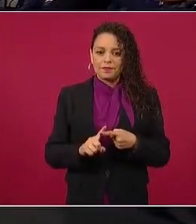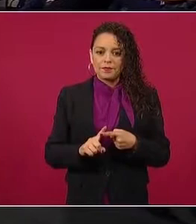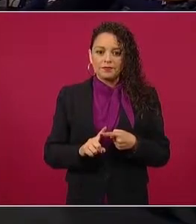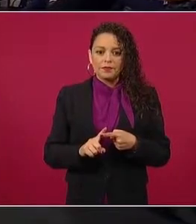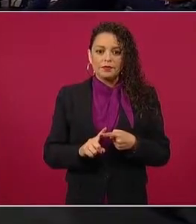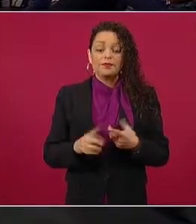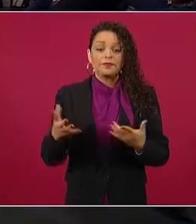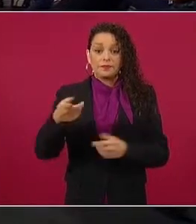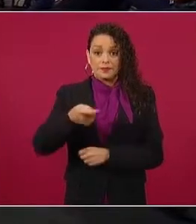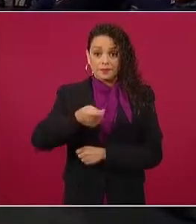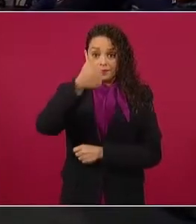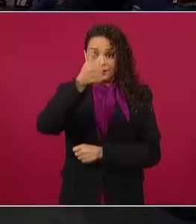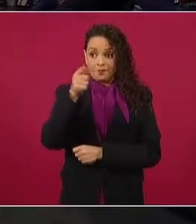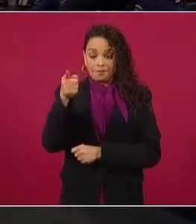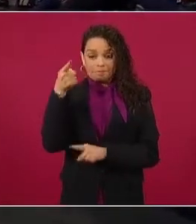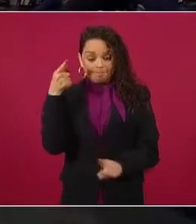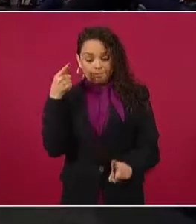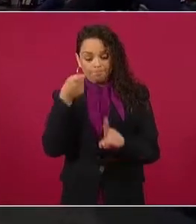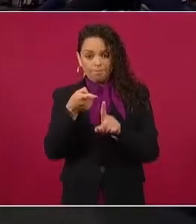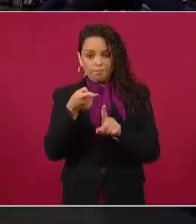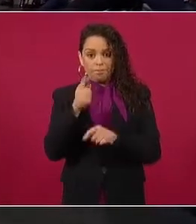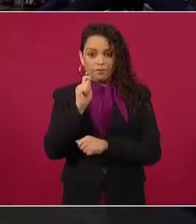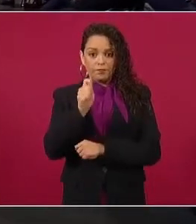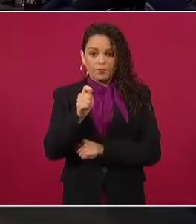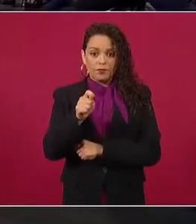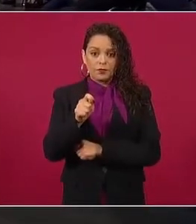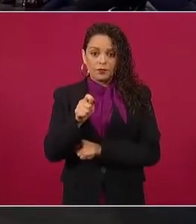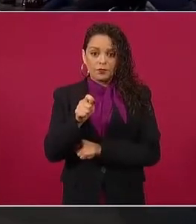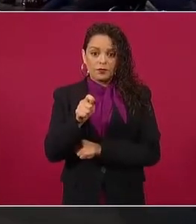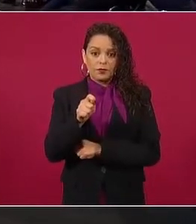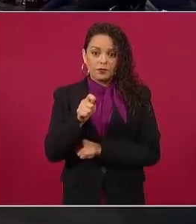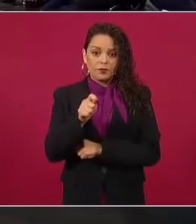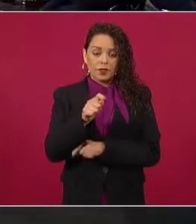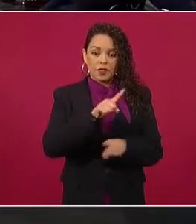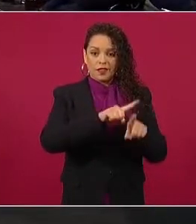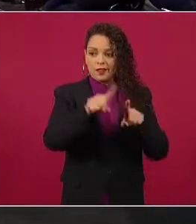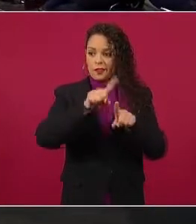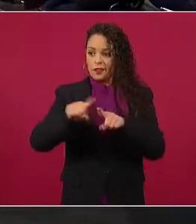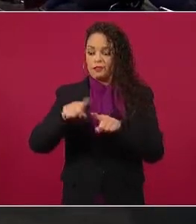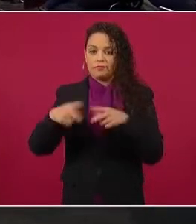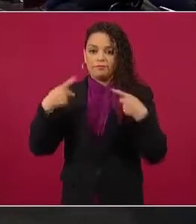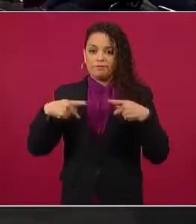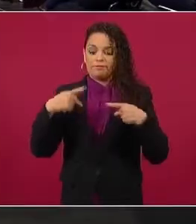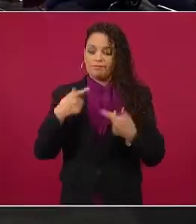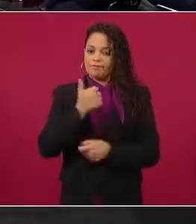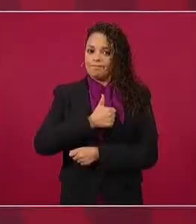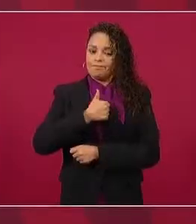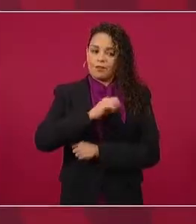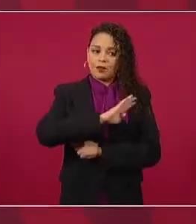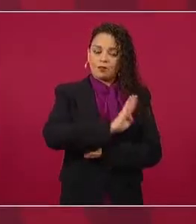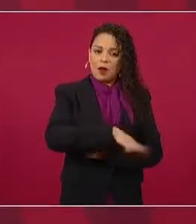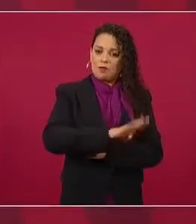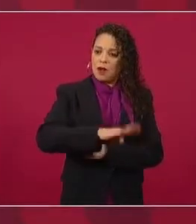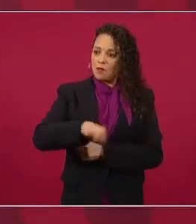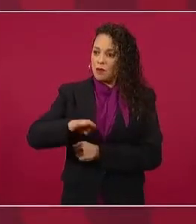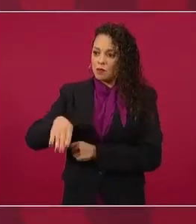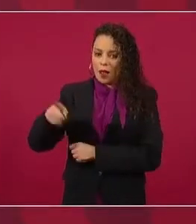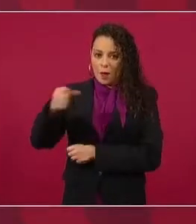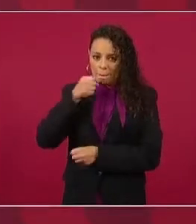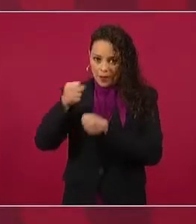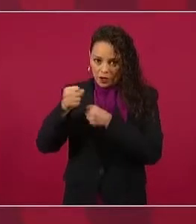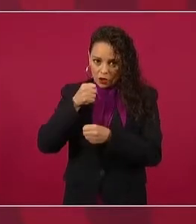lo primero, que tiene que ver con todos estos lamentables asesinatos, comentar